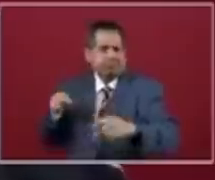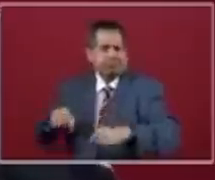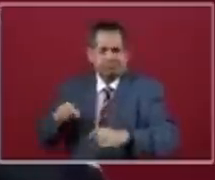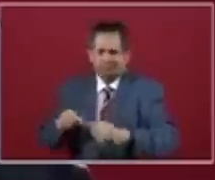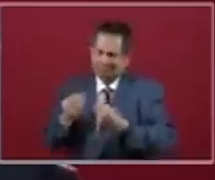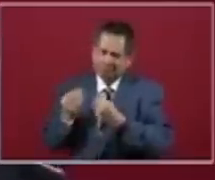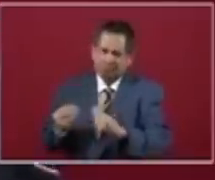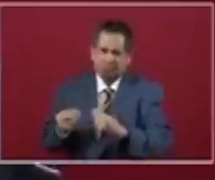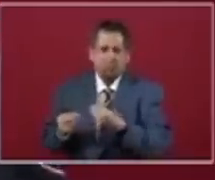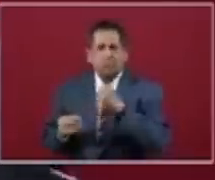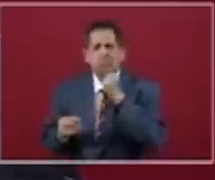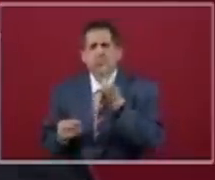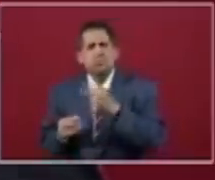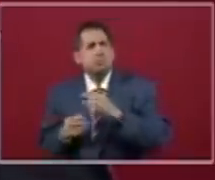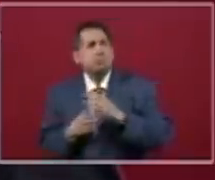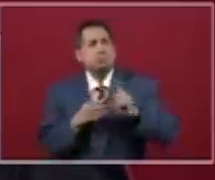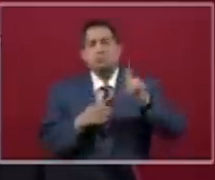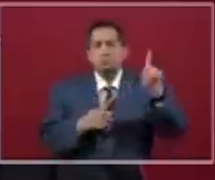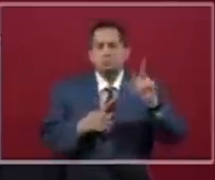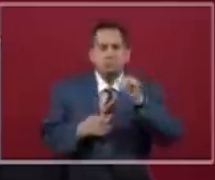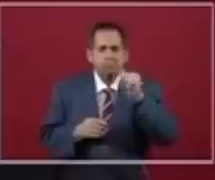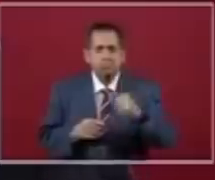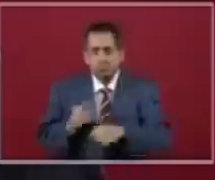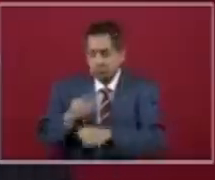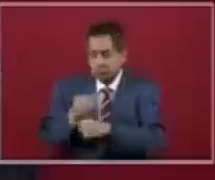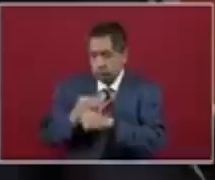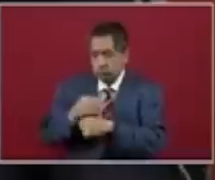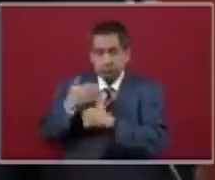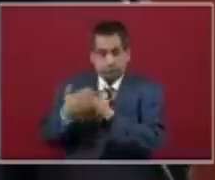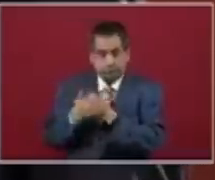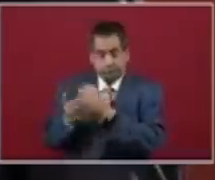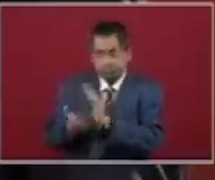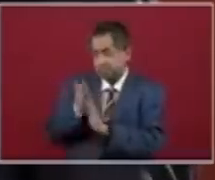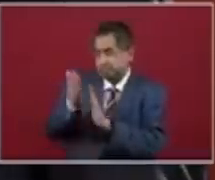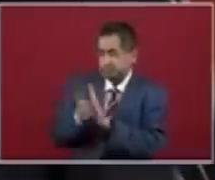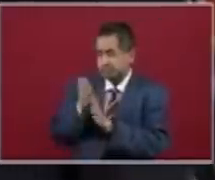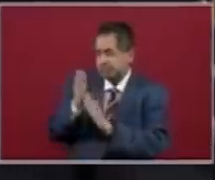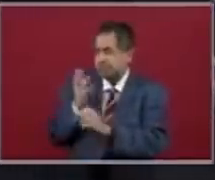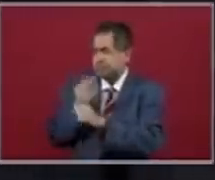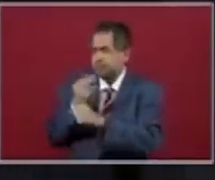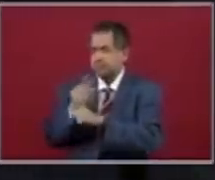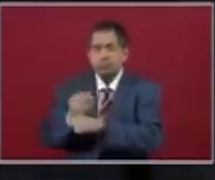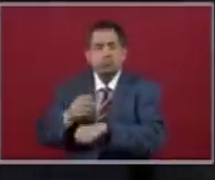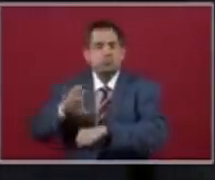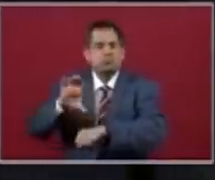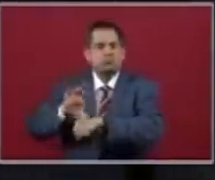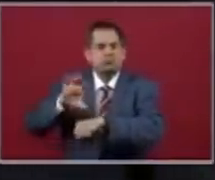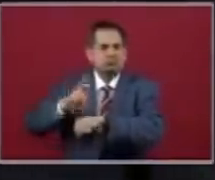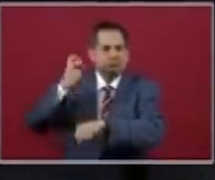Estamos, por ejemplo, construyendo caminos de concreto,